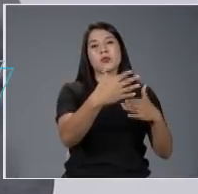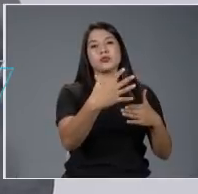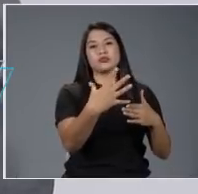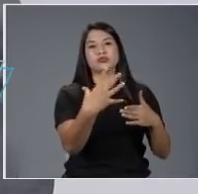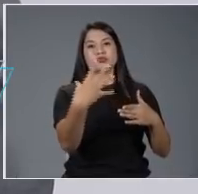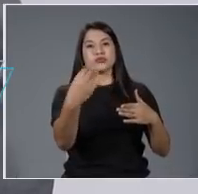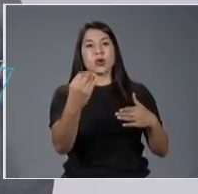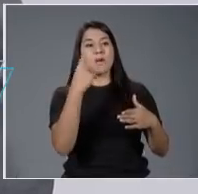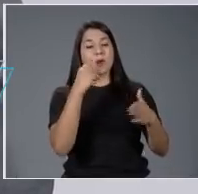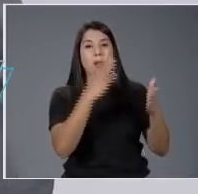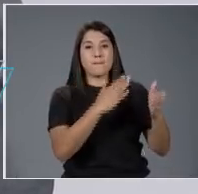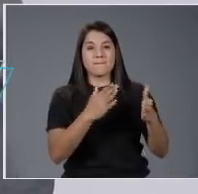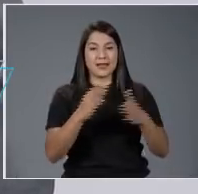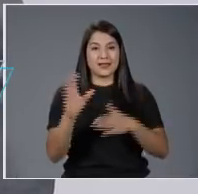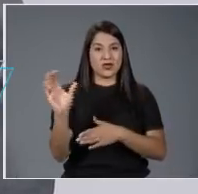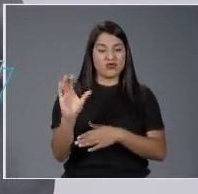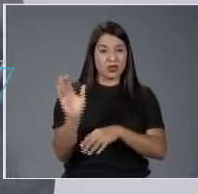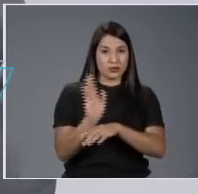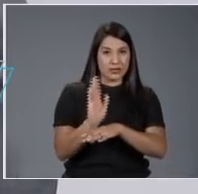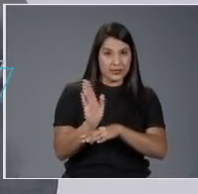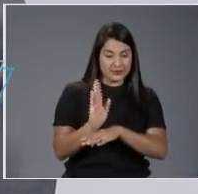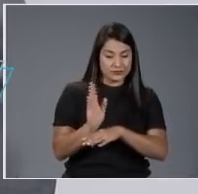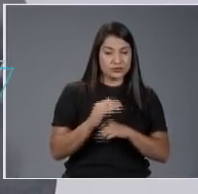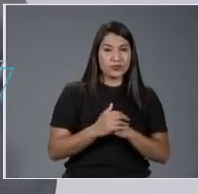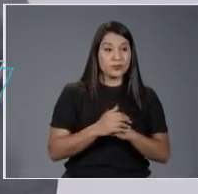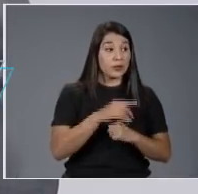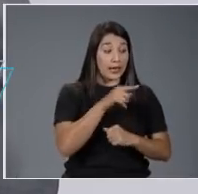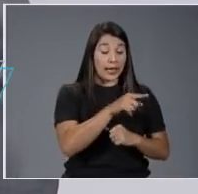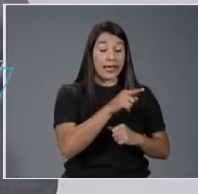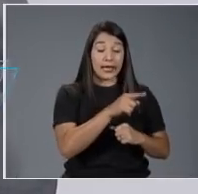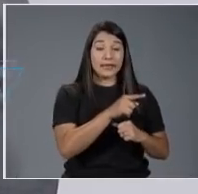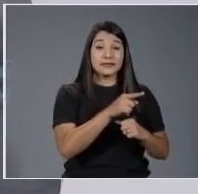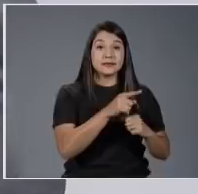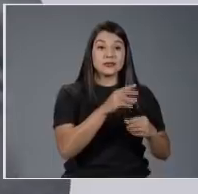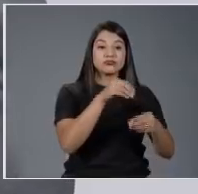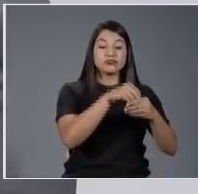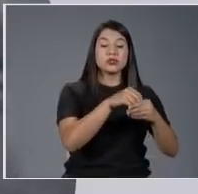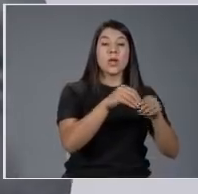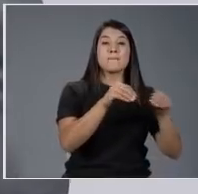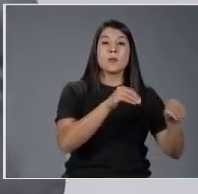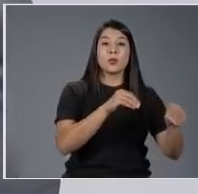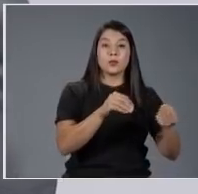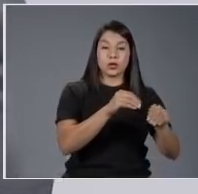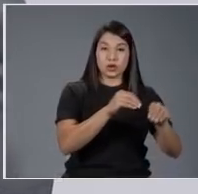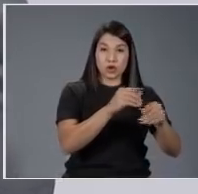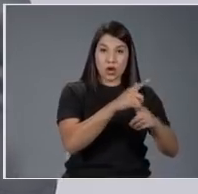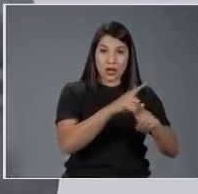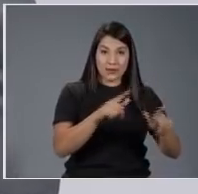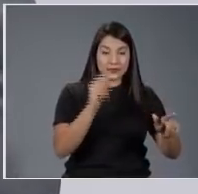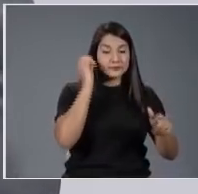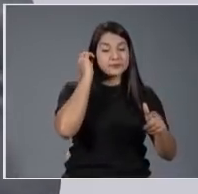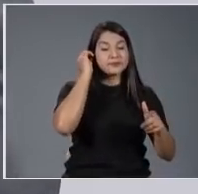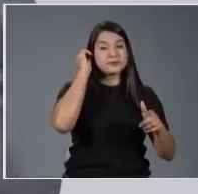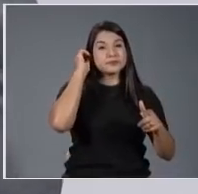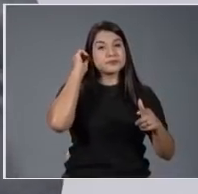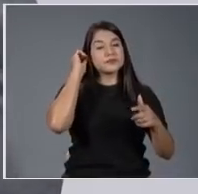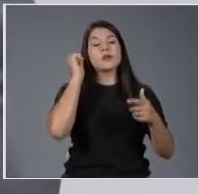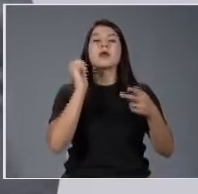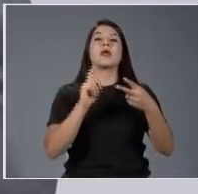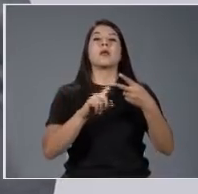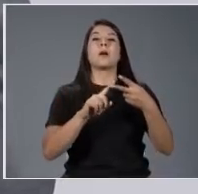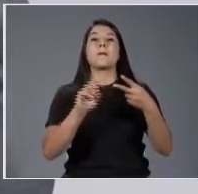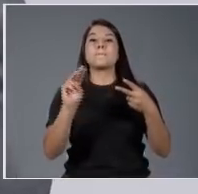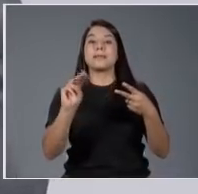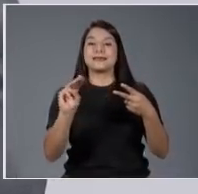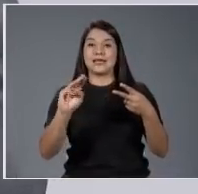ley de radio y televisión provenía de las bases del movimiento libertario, Marcelo Jenkins, que la